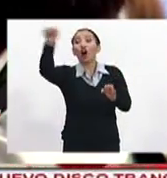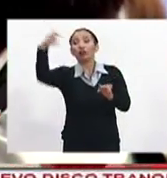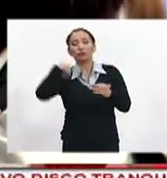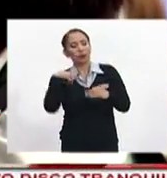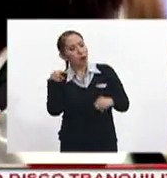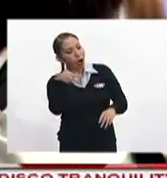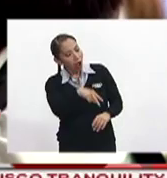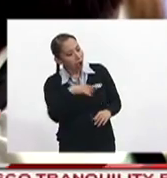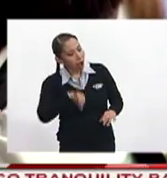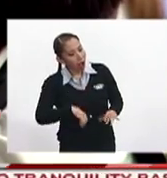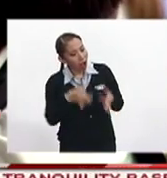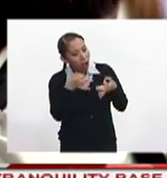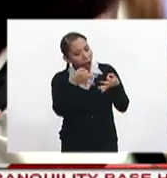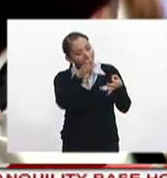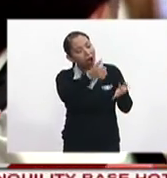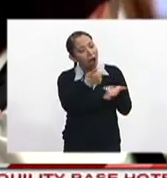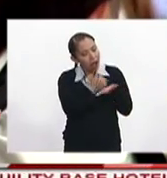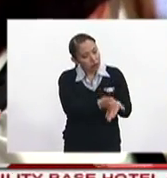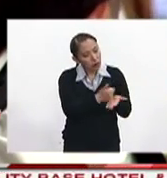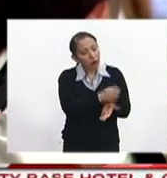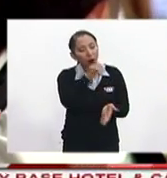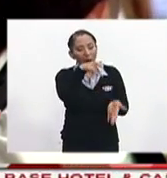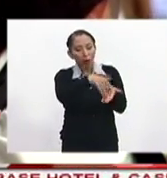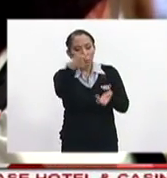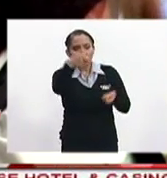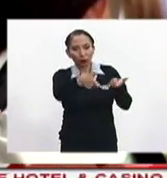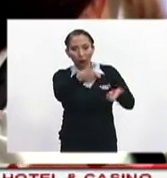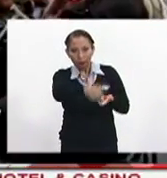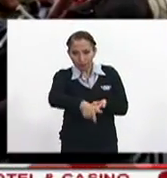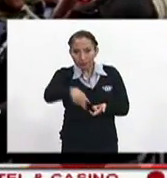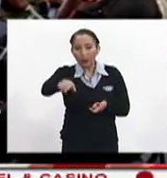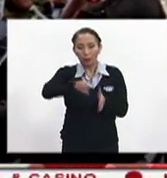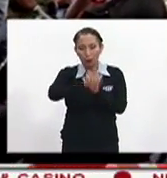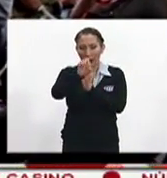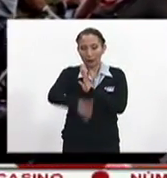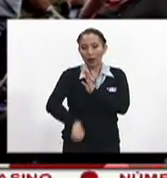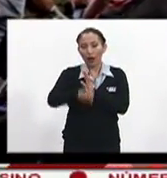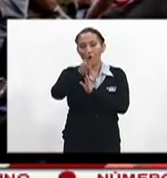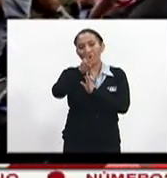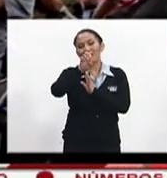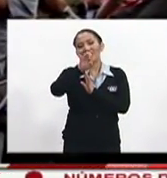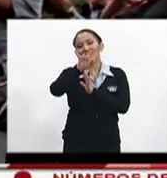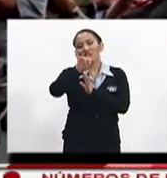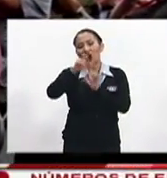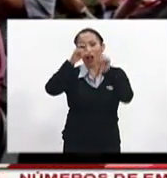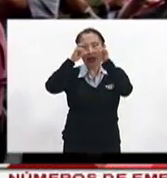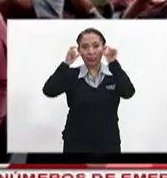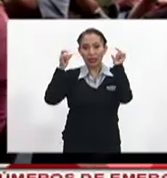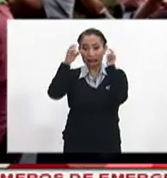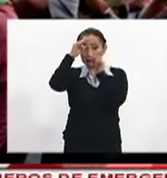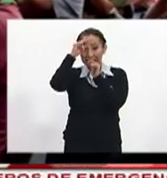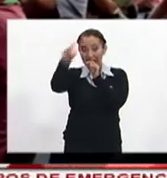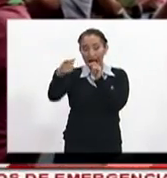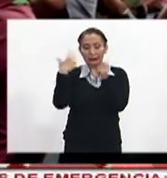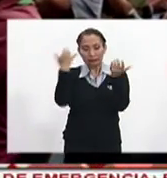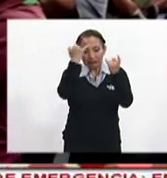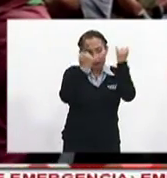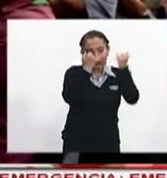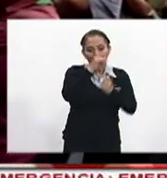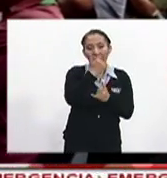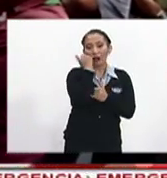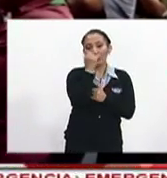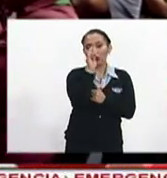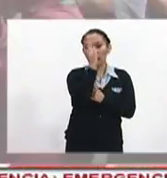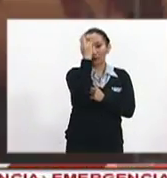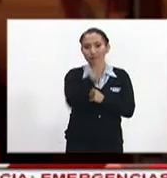otras personas se interesen, colaboren o apoyen en ellos. Tal es el caso de Visium, los lentes inteligentes, desarrollados por